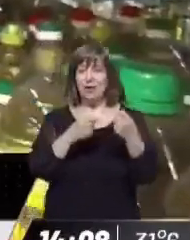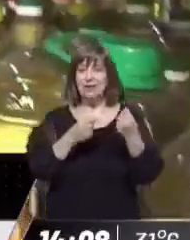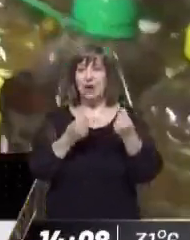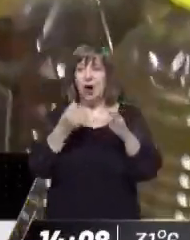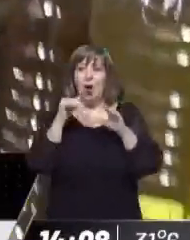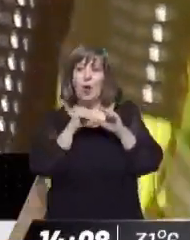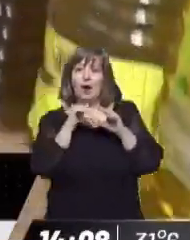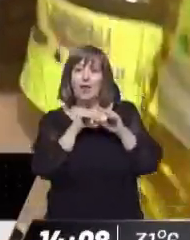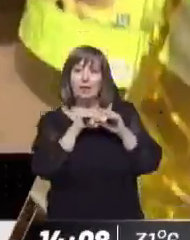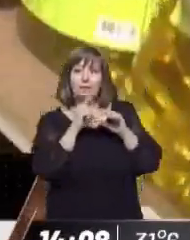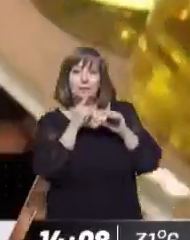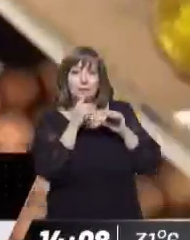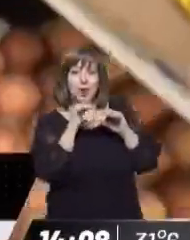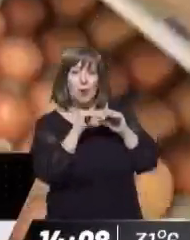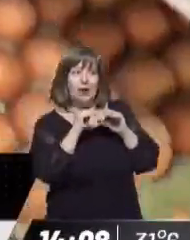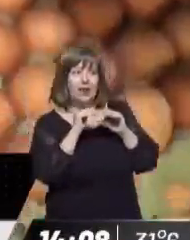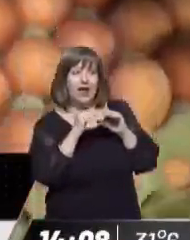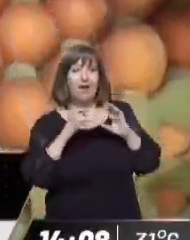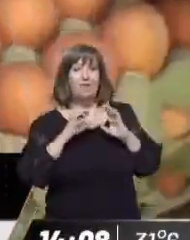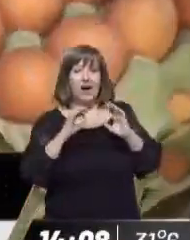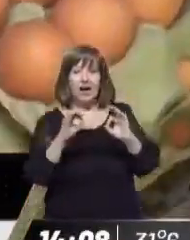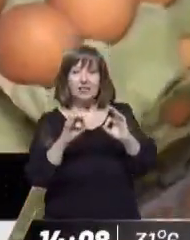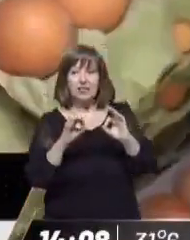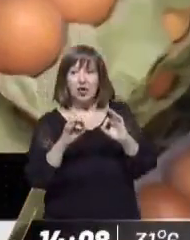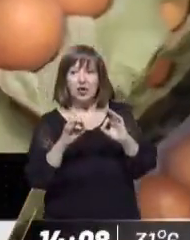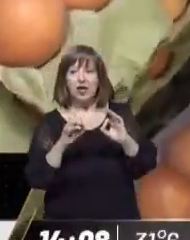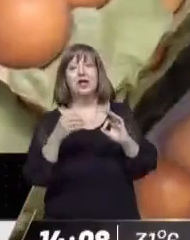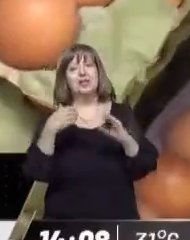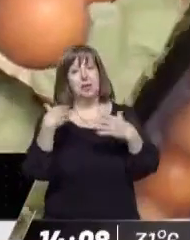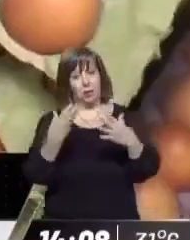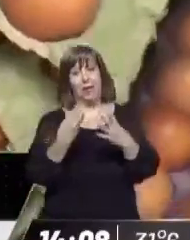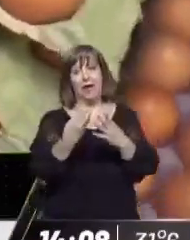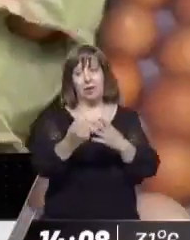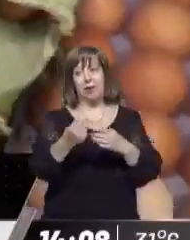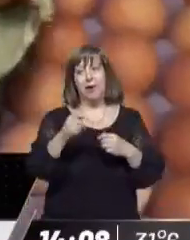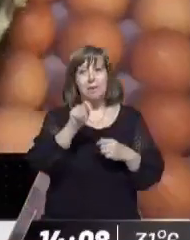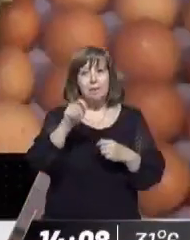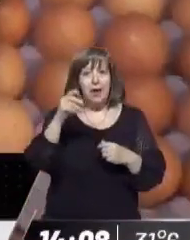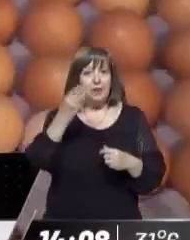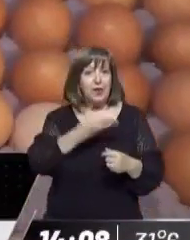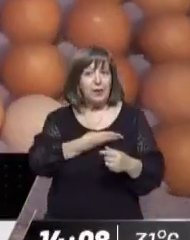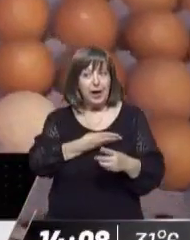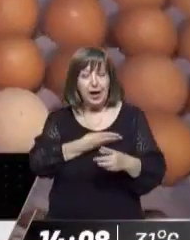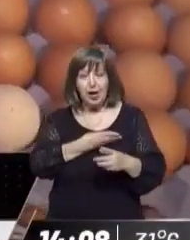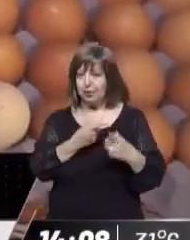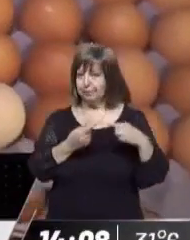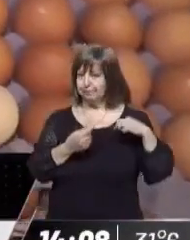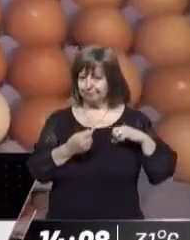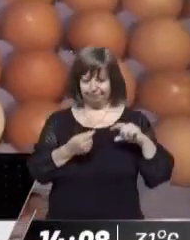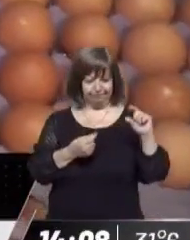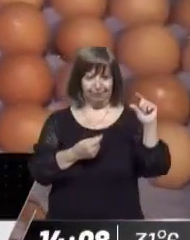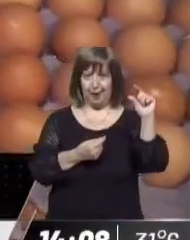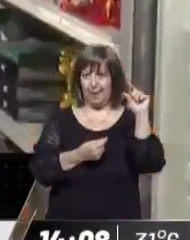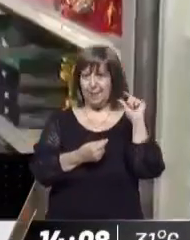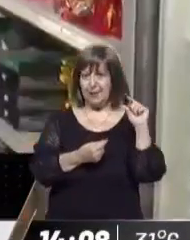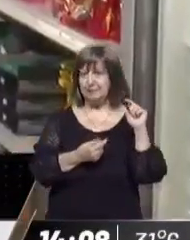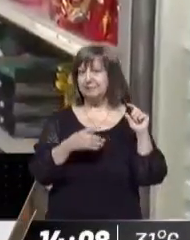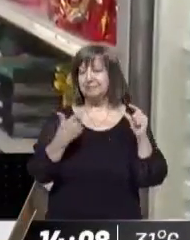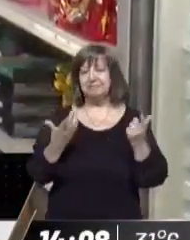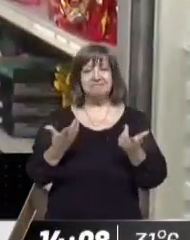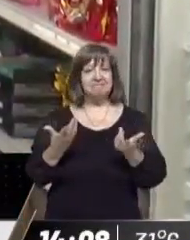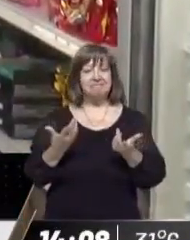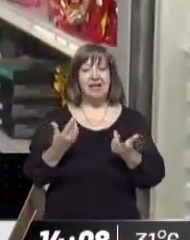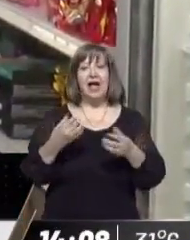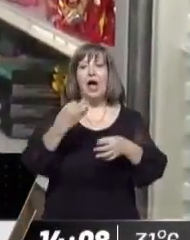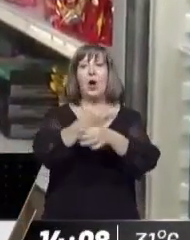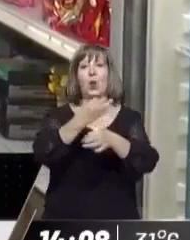guardó un pesito, ahorró para las vacaciones. Pero ahora lo estamos notando, ¿no? Ya no está el aguinaldo, no están las vacaciones, los